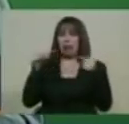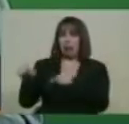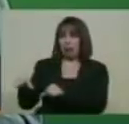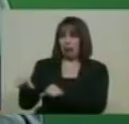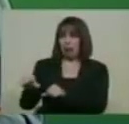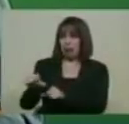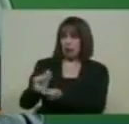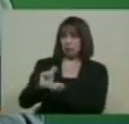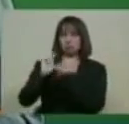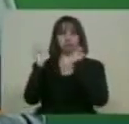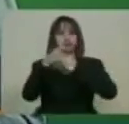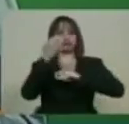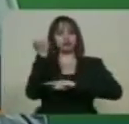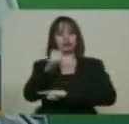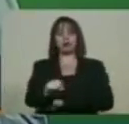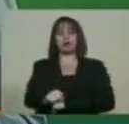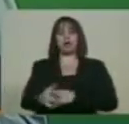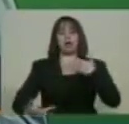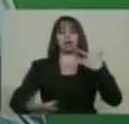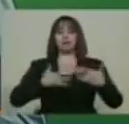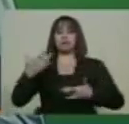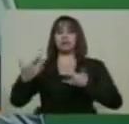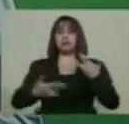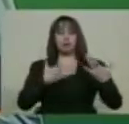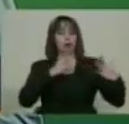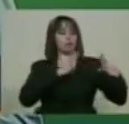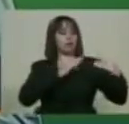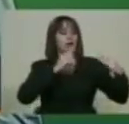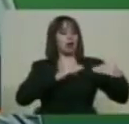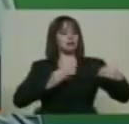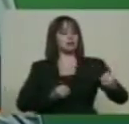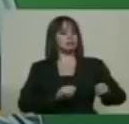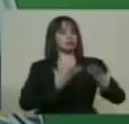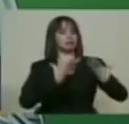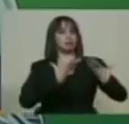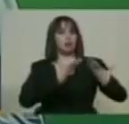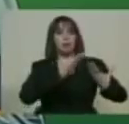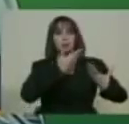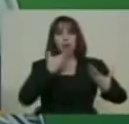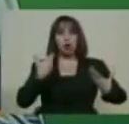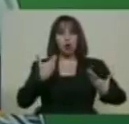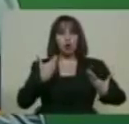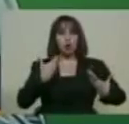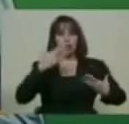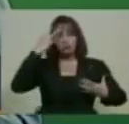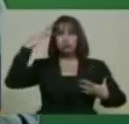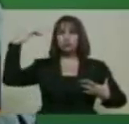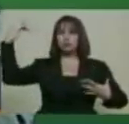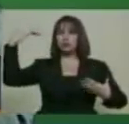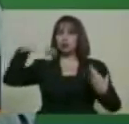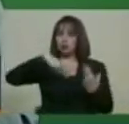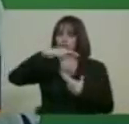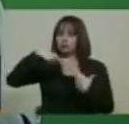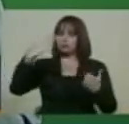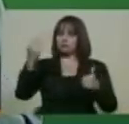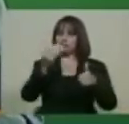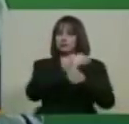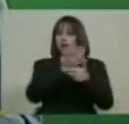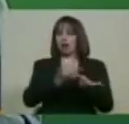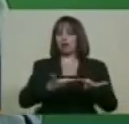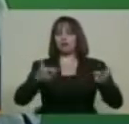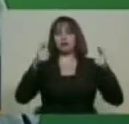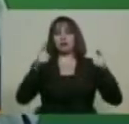la rebeldía activa, a la esperanza y a la concreción del sueño revolucionario de los